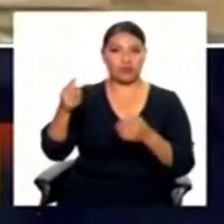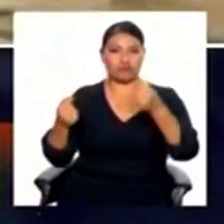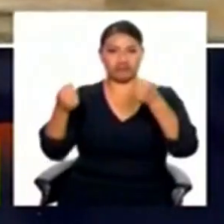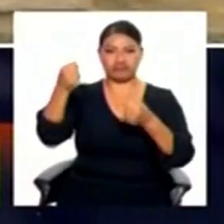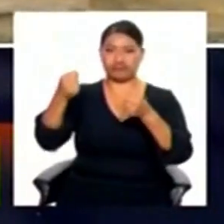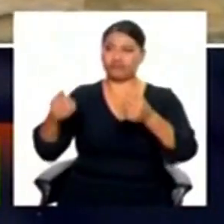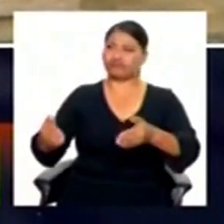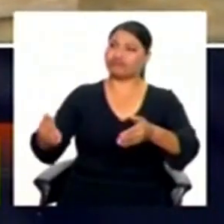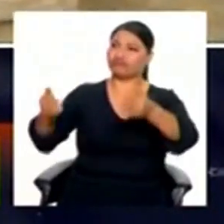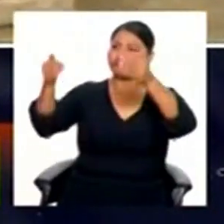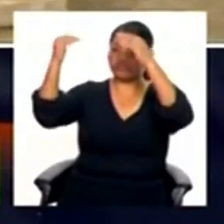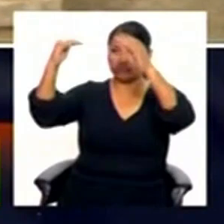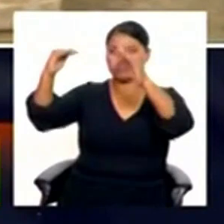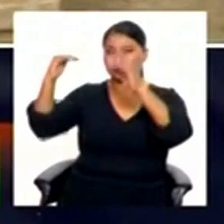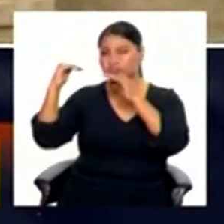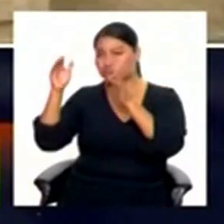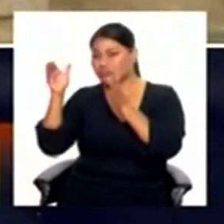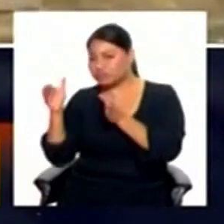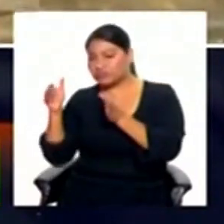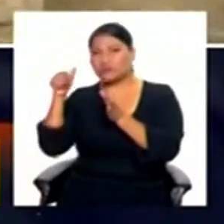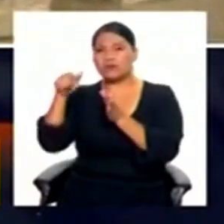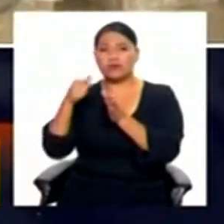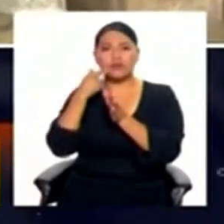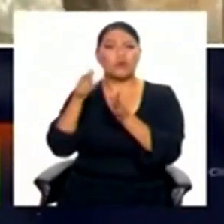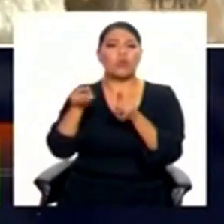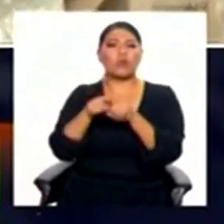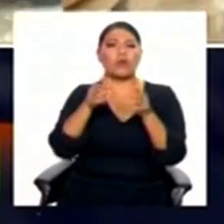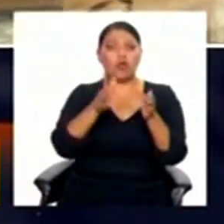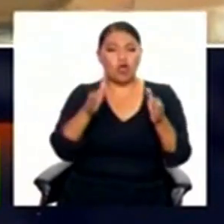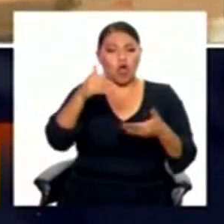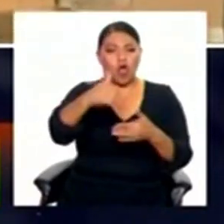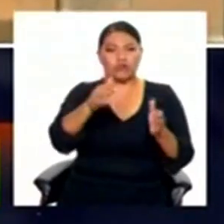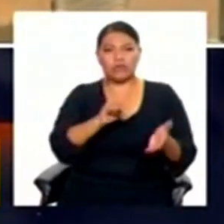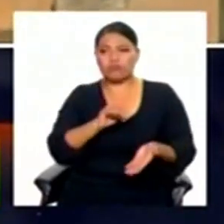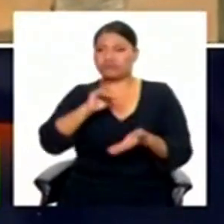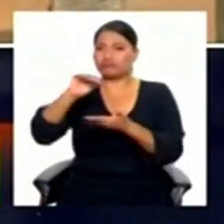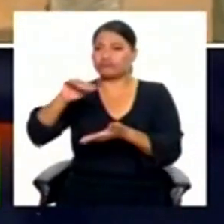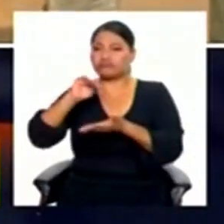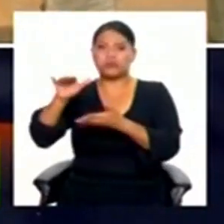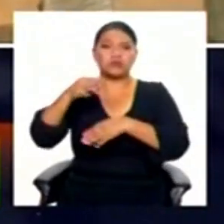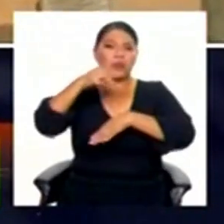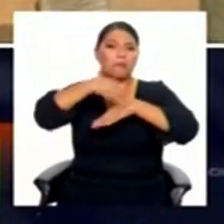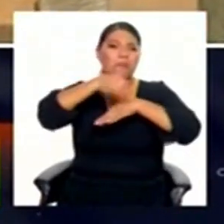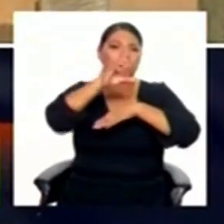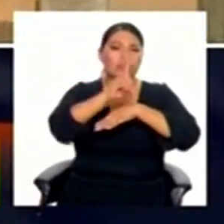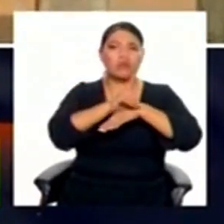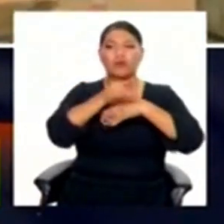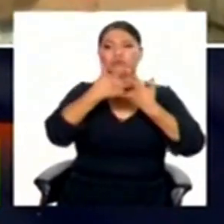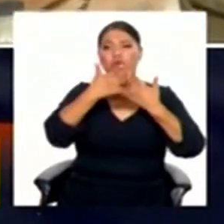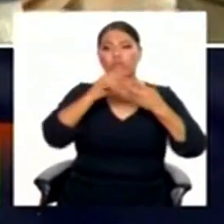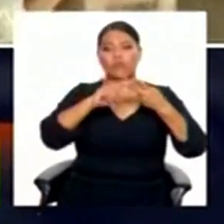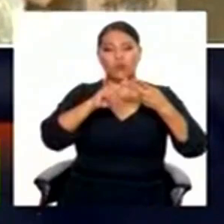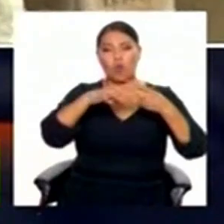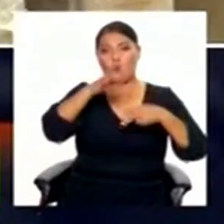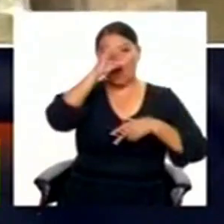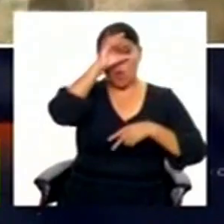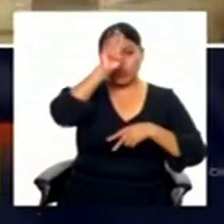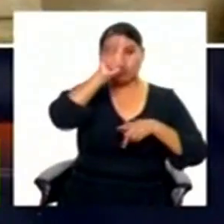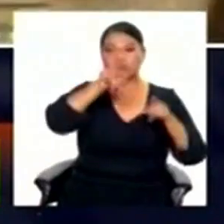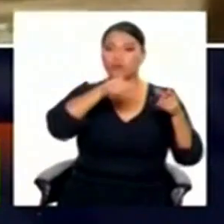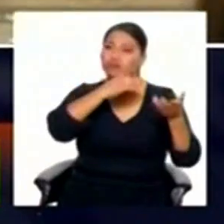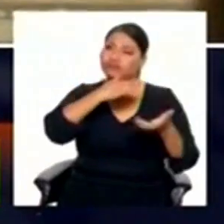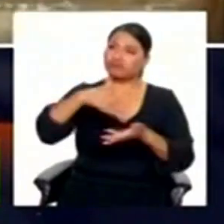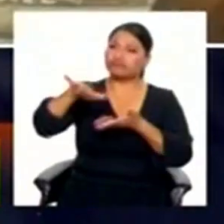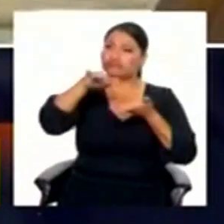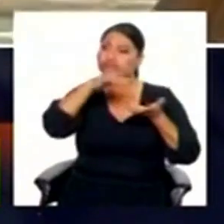vehículo semirremolque, que trae encomiendas procedentes de Madre de Dios del Cusco. Y al efectuar